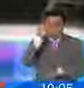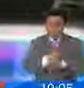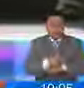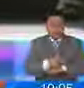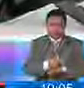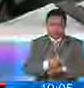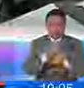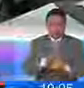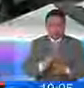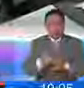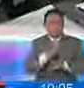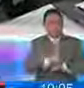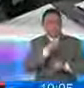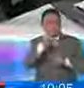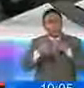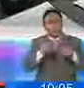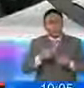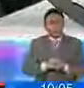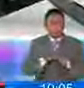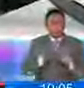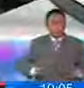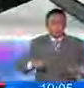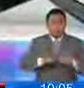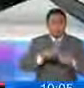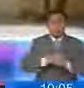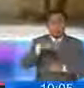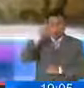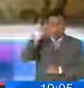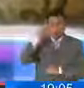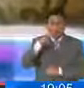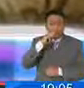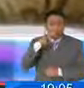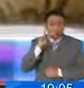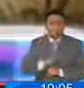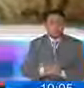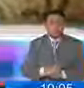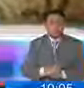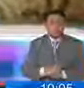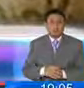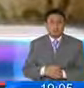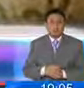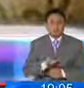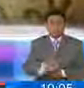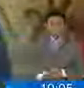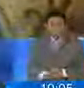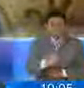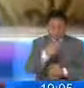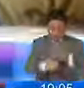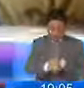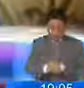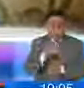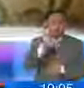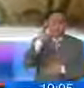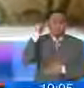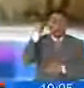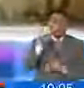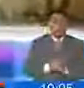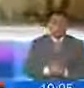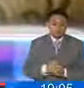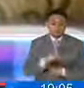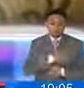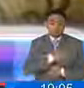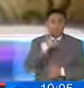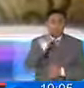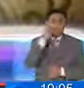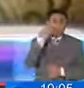consensuada. Lo primordial es que se escuche la opinión de los niños. ¿Cuáles los derechos de nuestros hijos, sobre todo? no es cuestión de derechos de papás o de